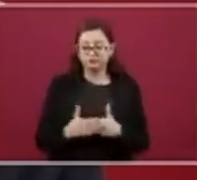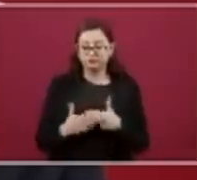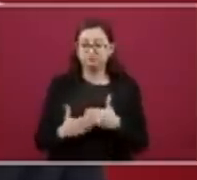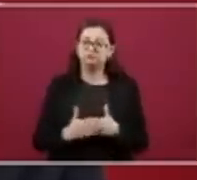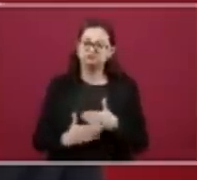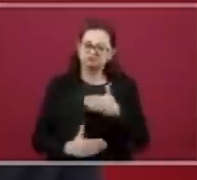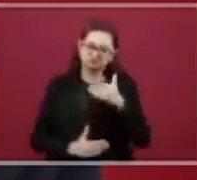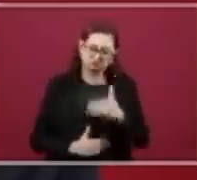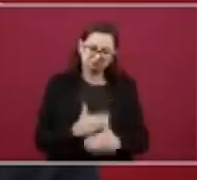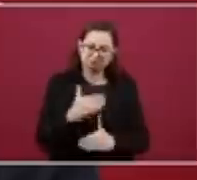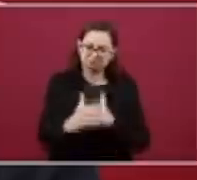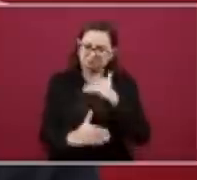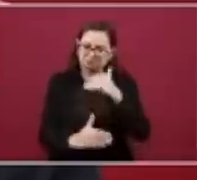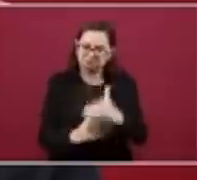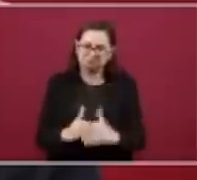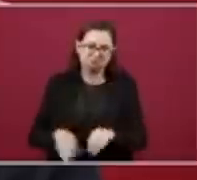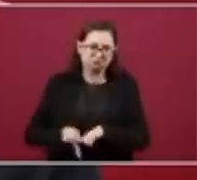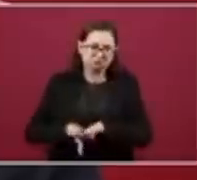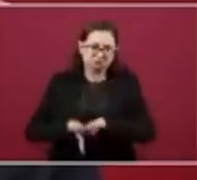democrático,